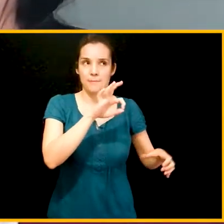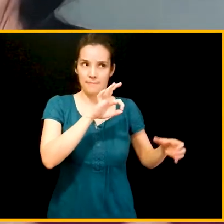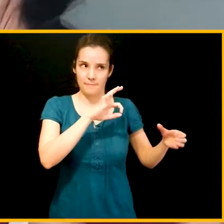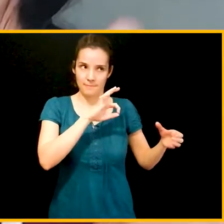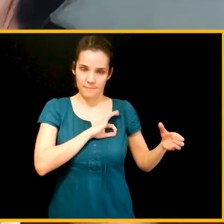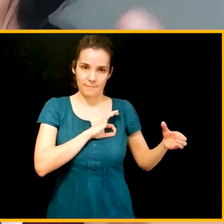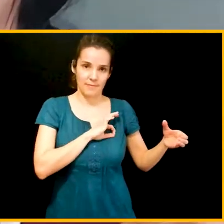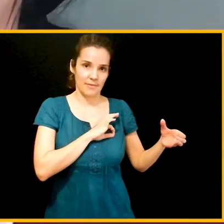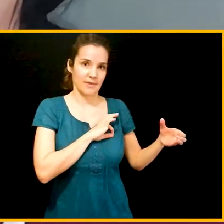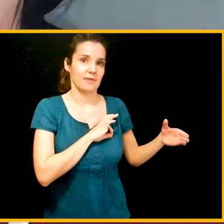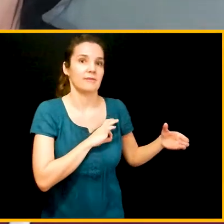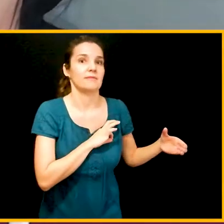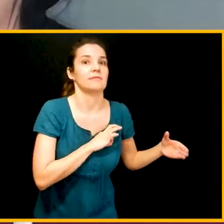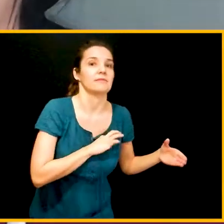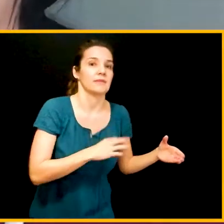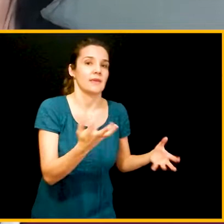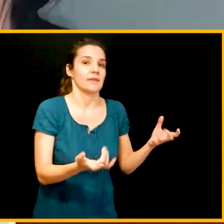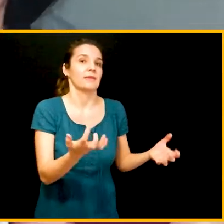Mr. Kitchen is in the chicken.